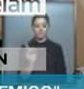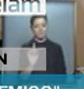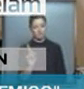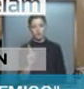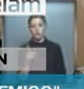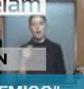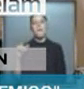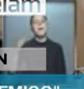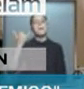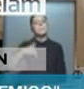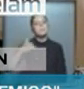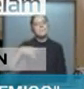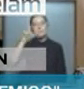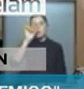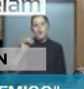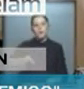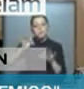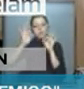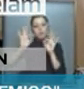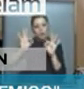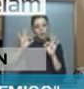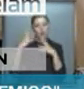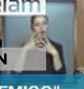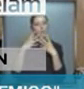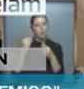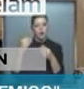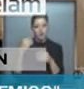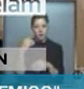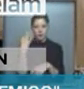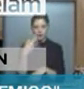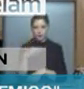El país tiene que acompañar con políticas macroeconómicas ese